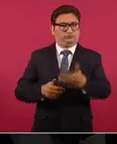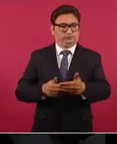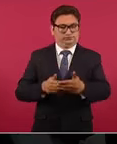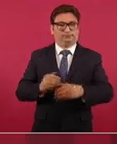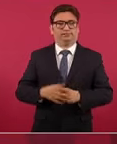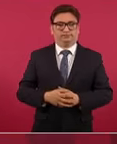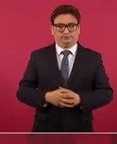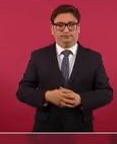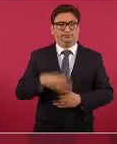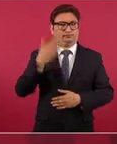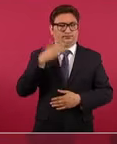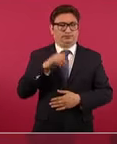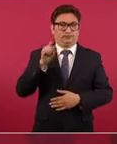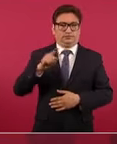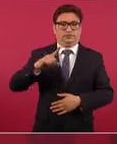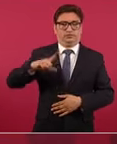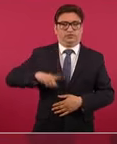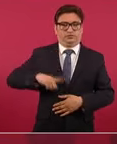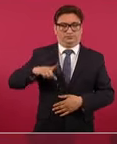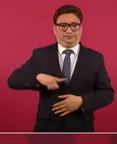ahí en el gobierno